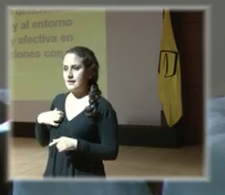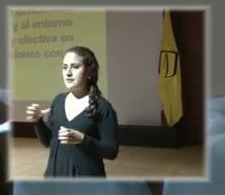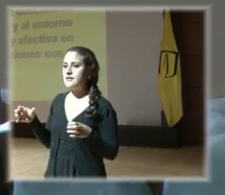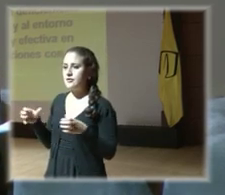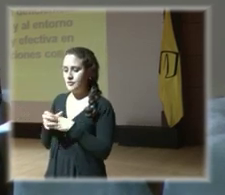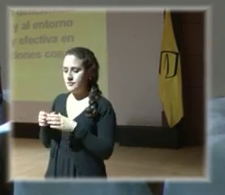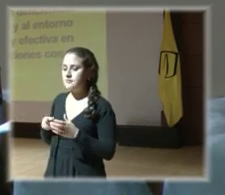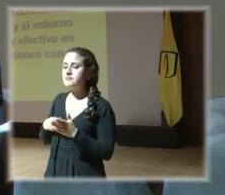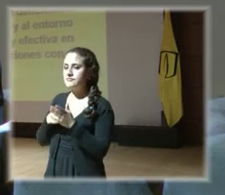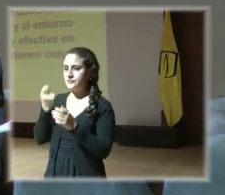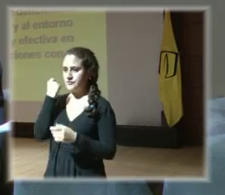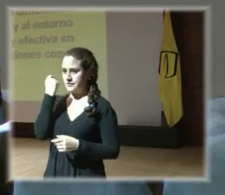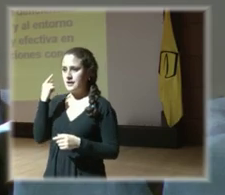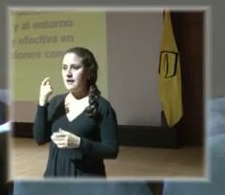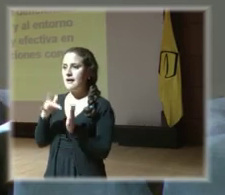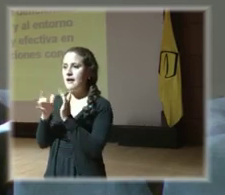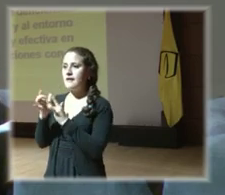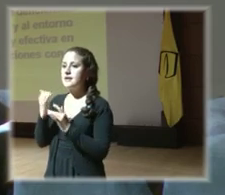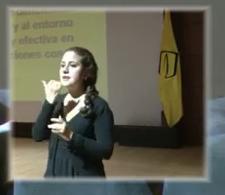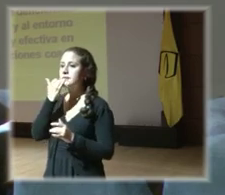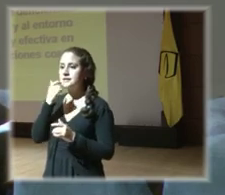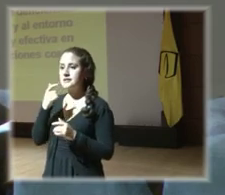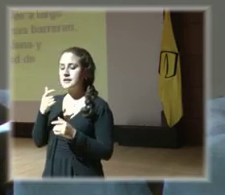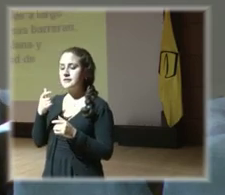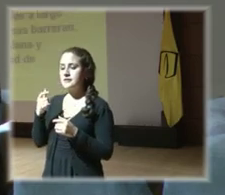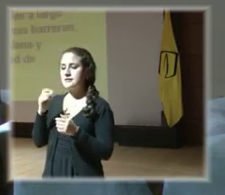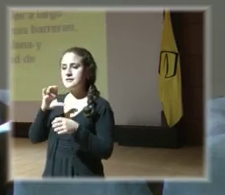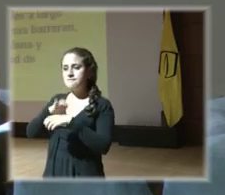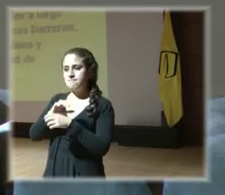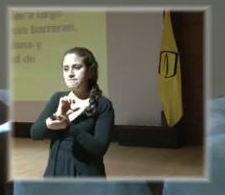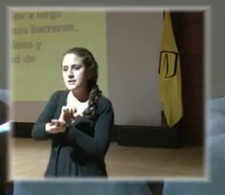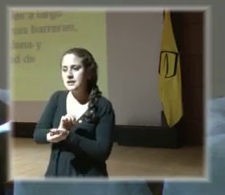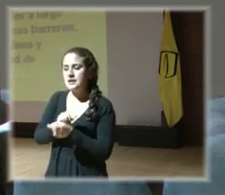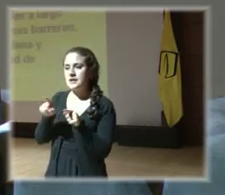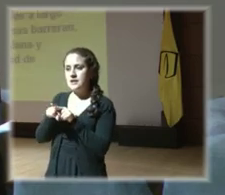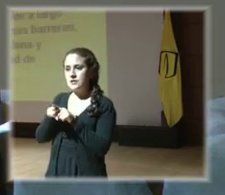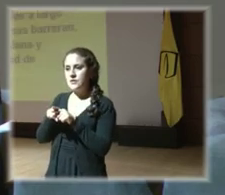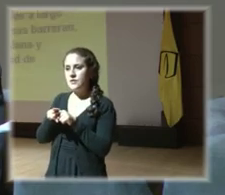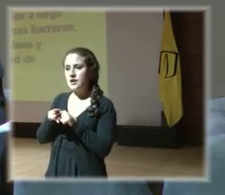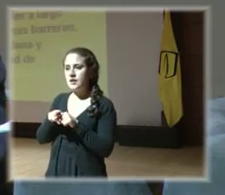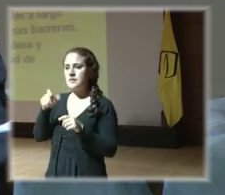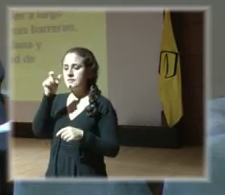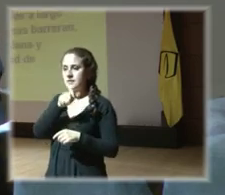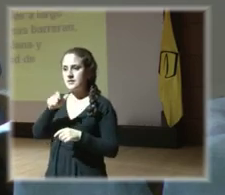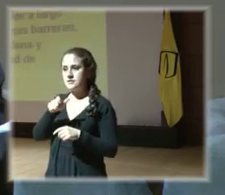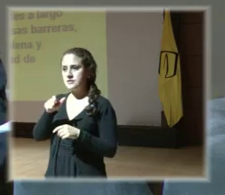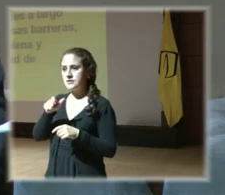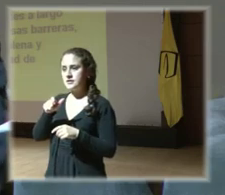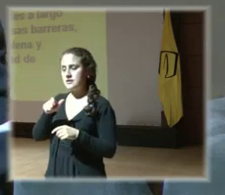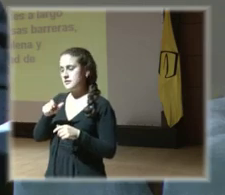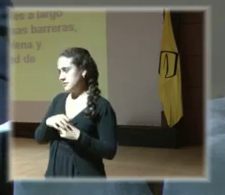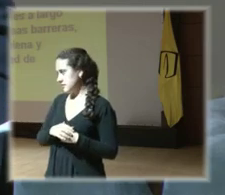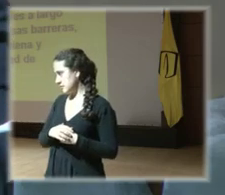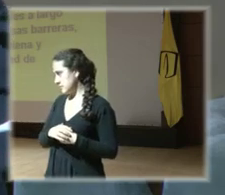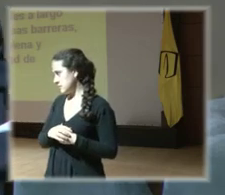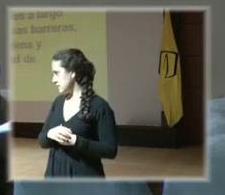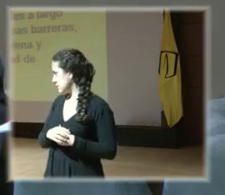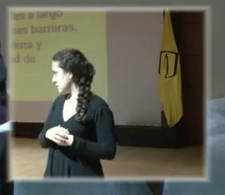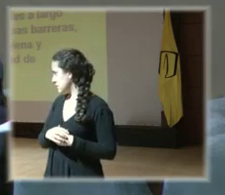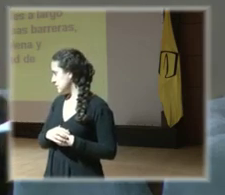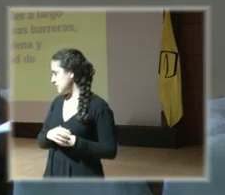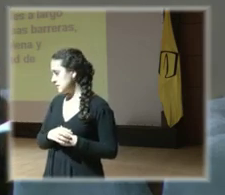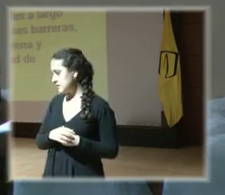ahora en abril, por una privación de libertad, donde el Estado es condenado por la forma en la cual